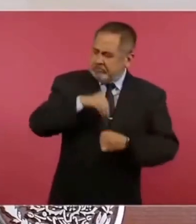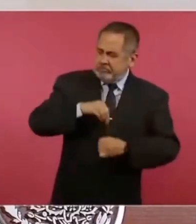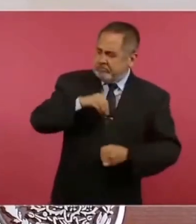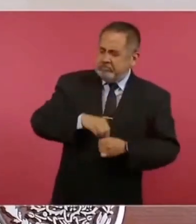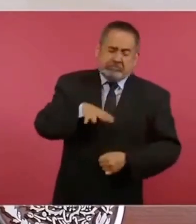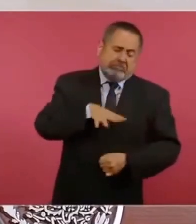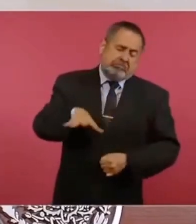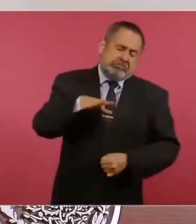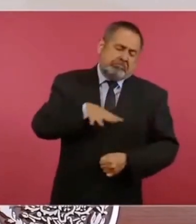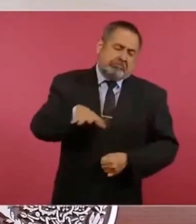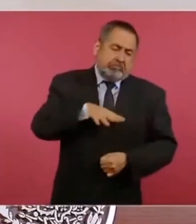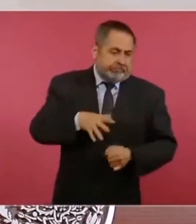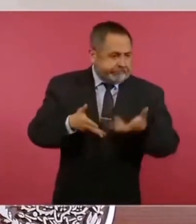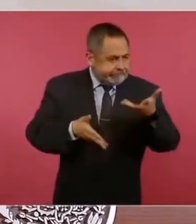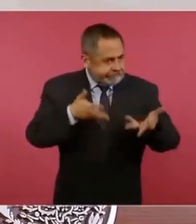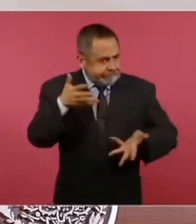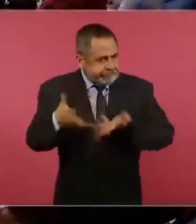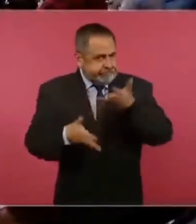tuvo